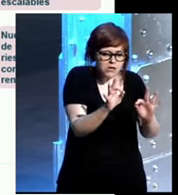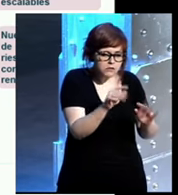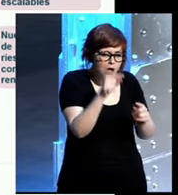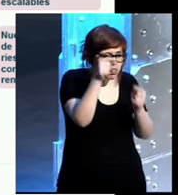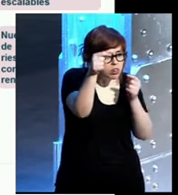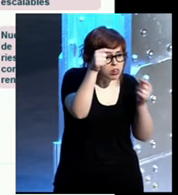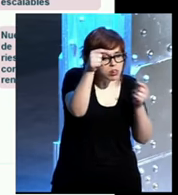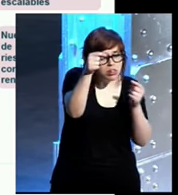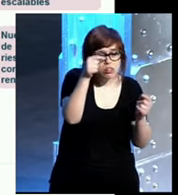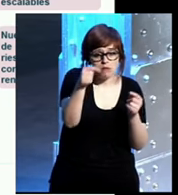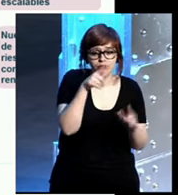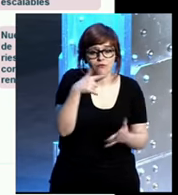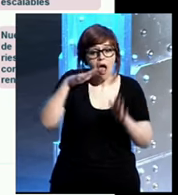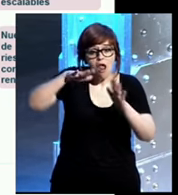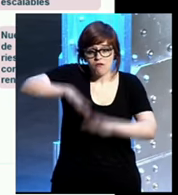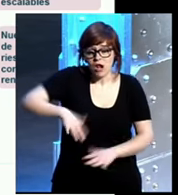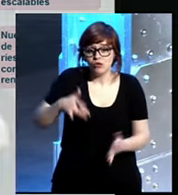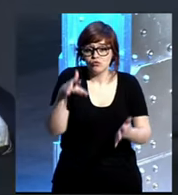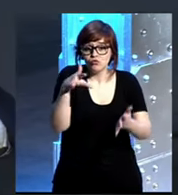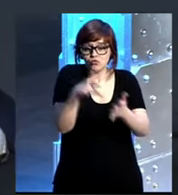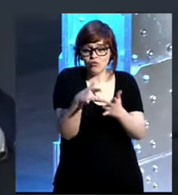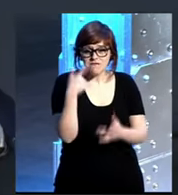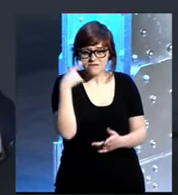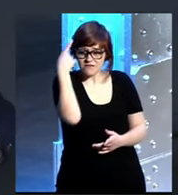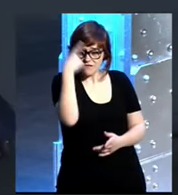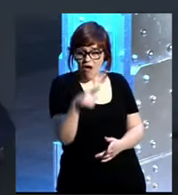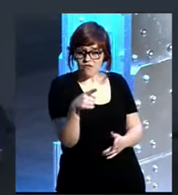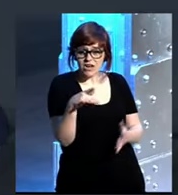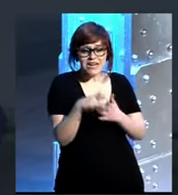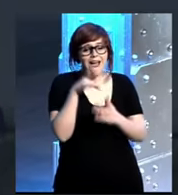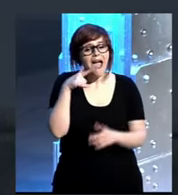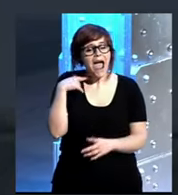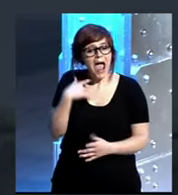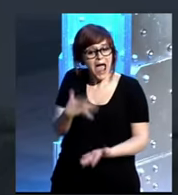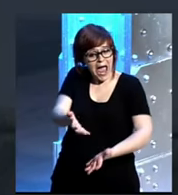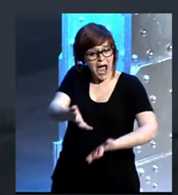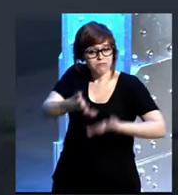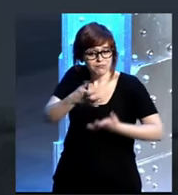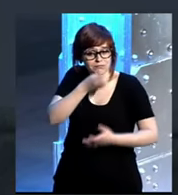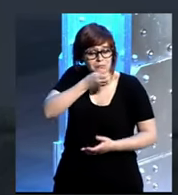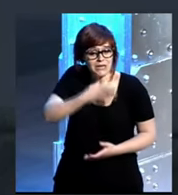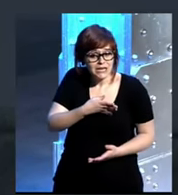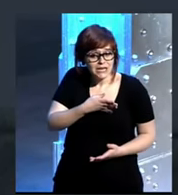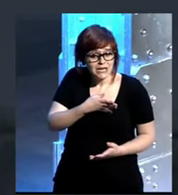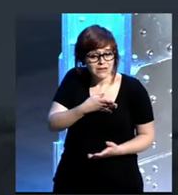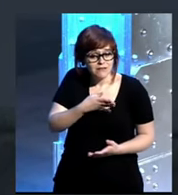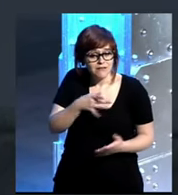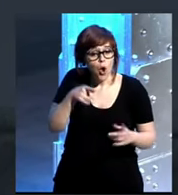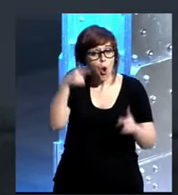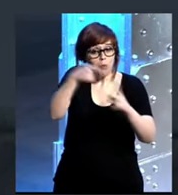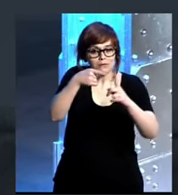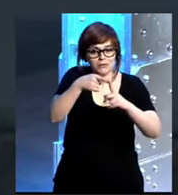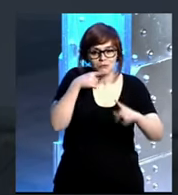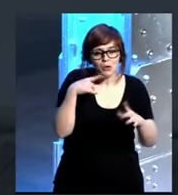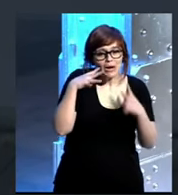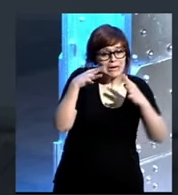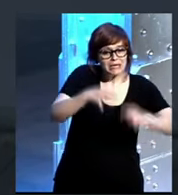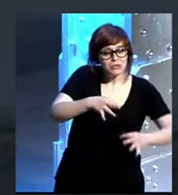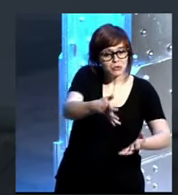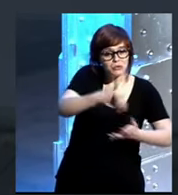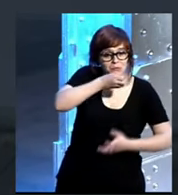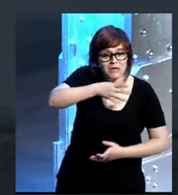es el nivel de éxito de las startups y cuál eso nos puede generar nuevos modelos de gestión de riesgo. ¿Con qué más nos encontramos?